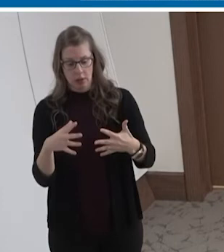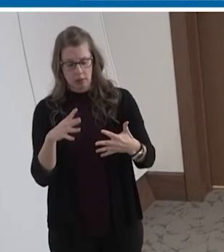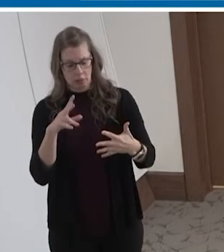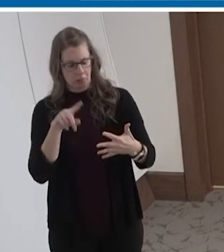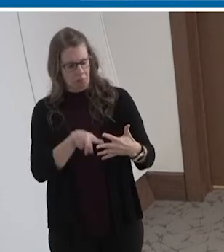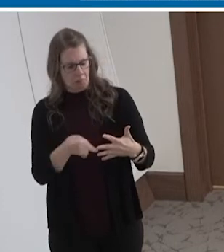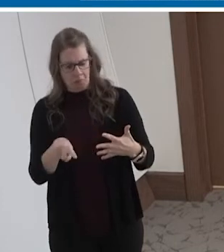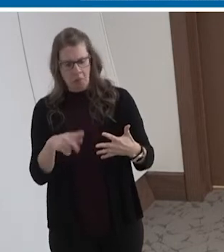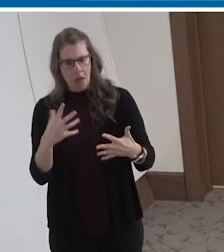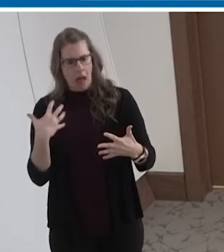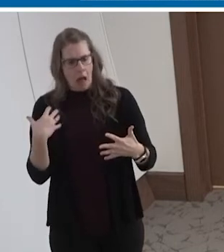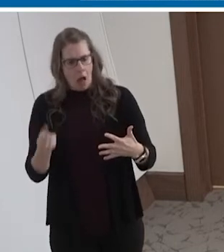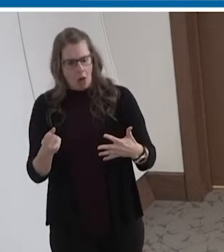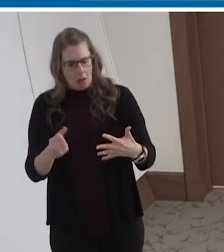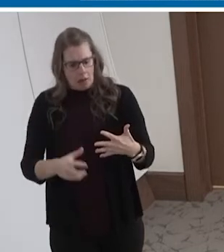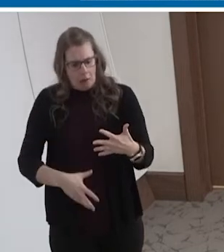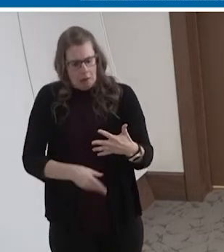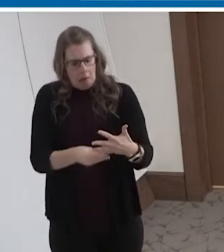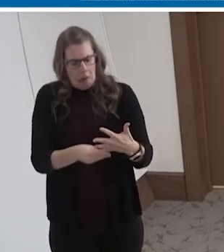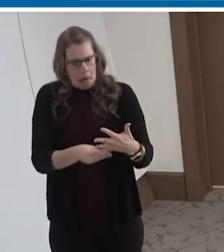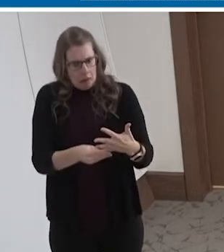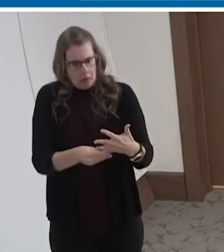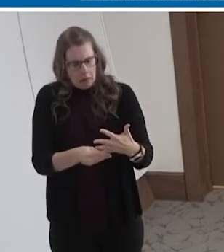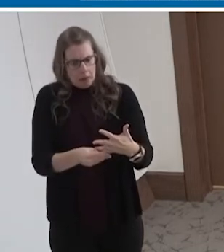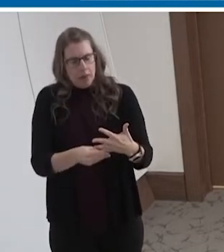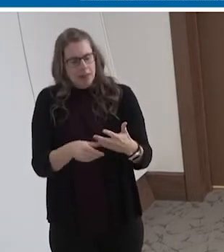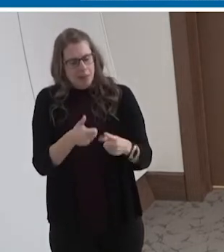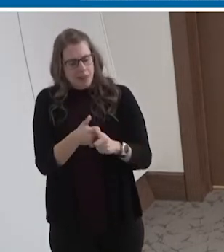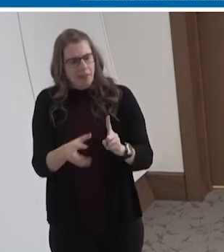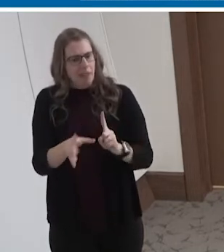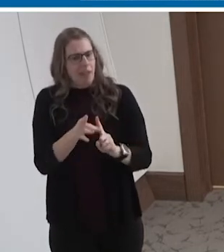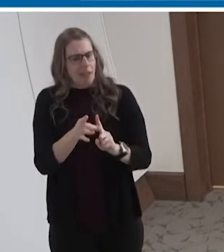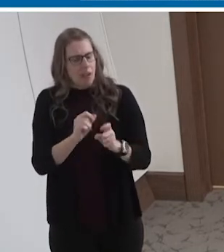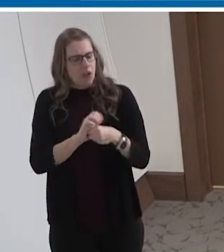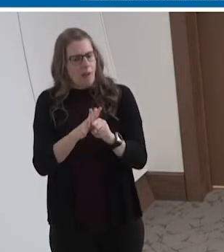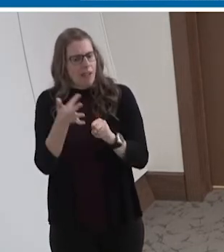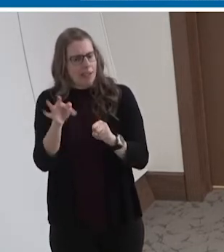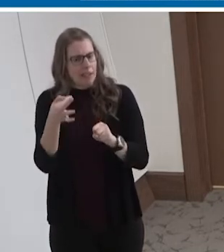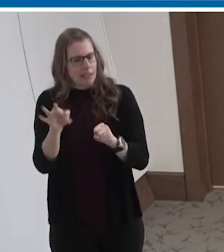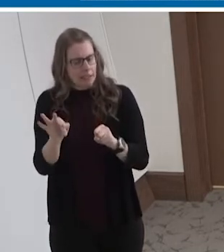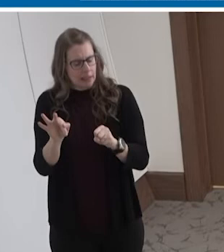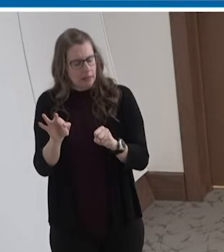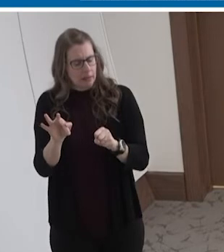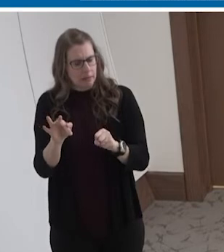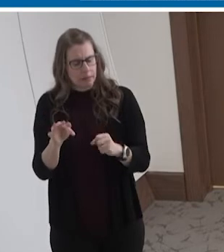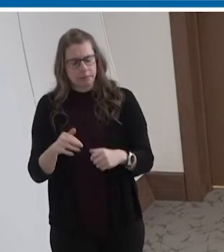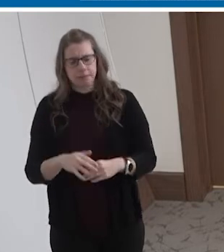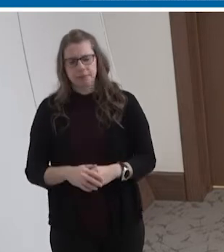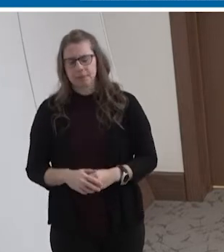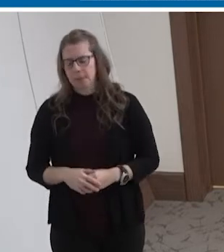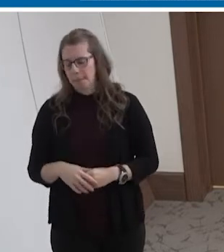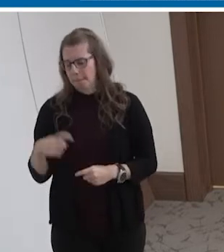medical conditions in kids who were sick with COVID-19. Este cuadro